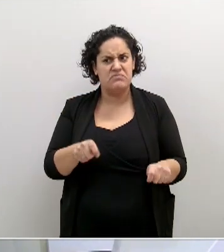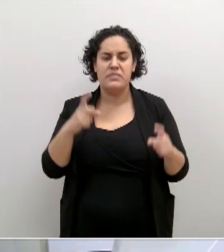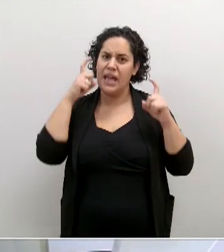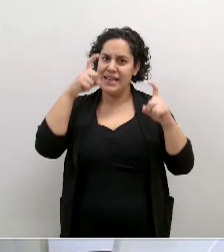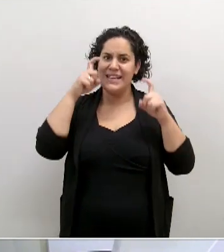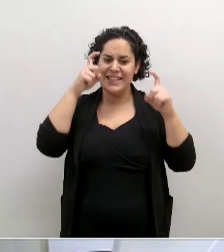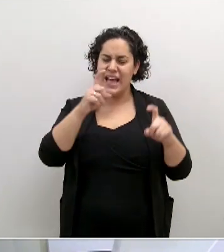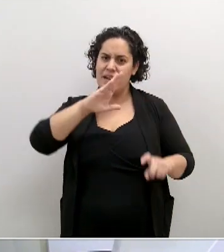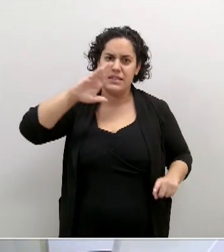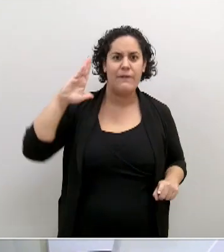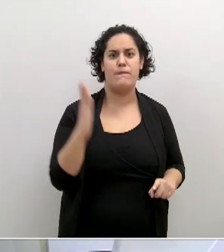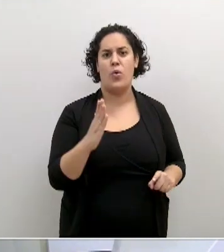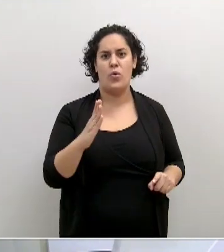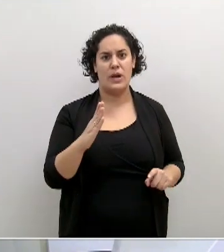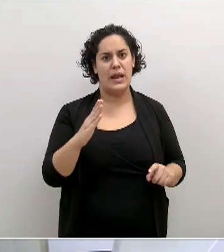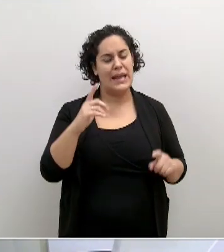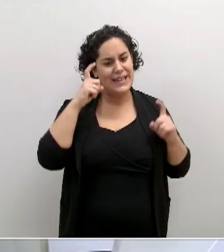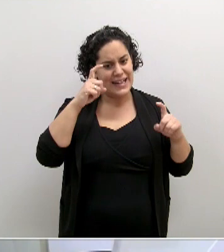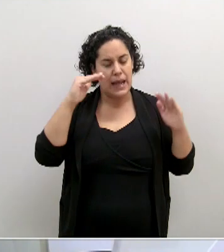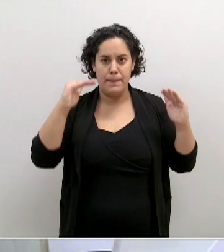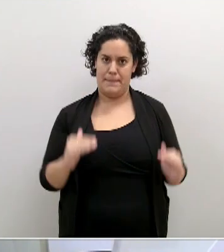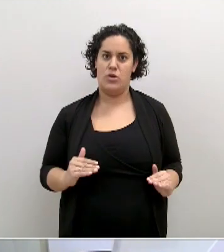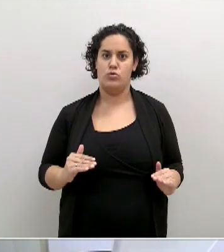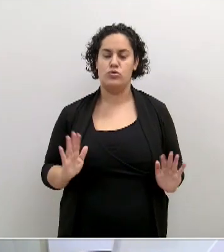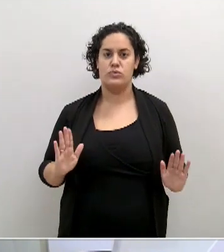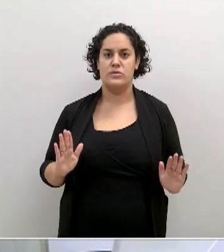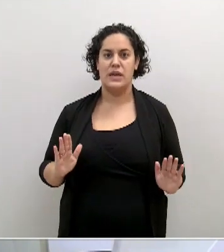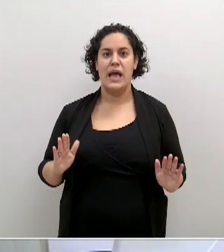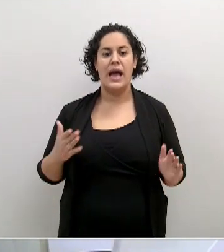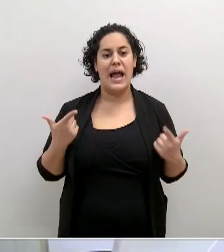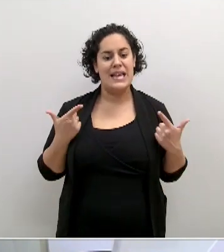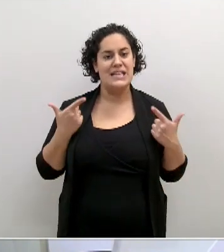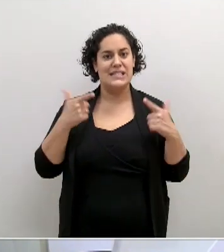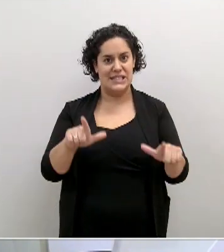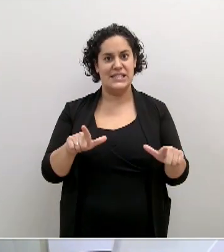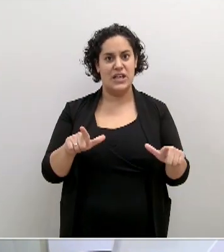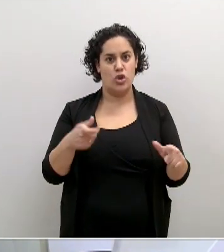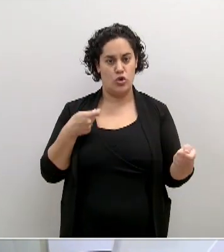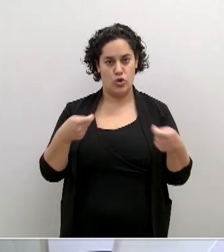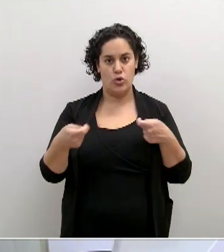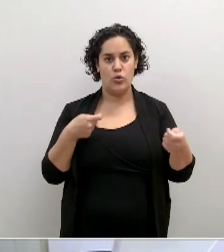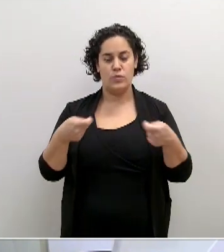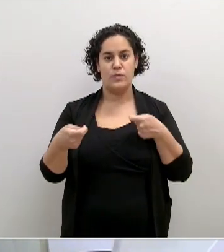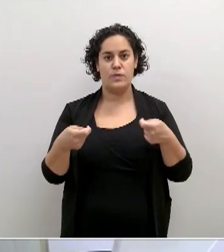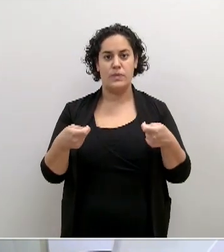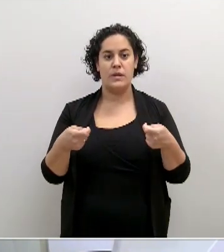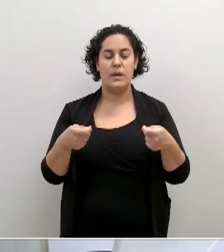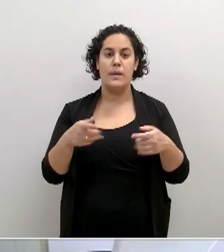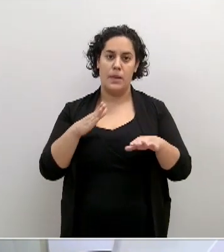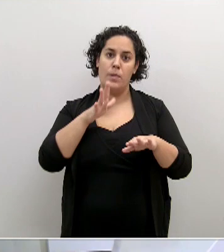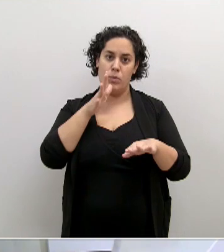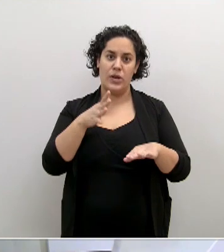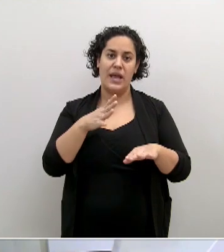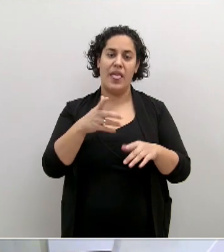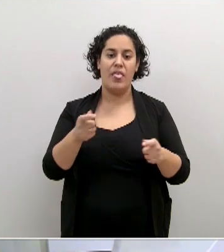dañar lo menos posible al sector productivo, tomando medidas que redunden en un beneficio para la pandemia,